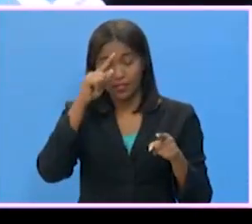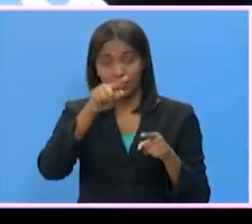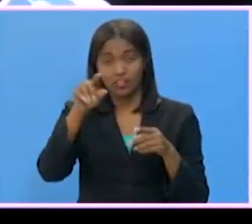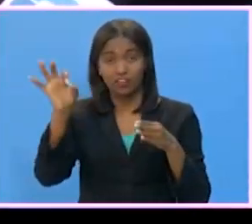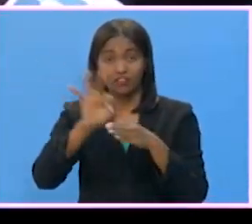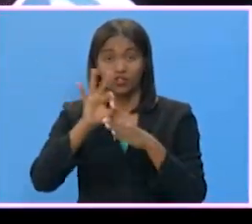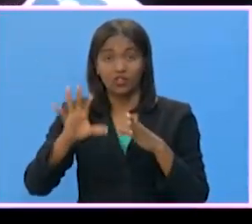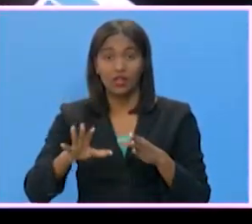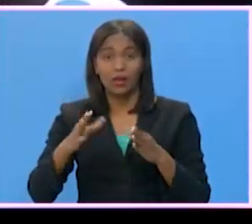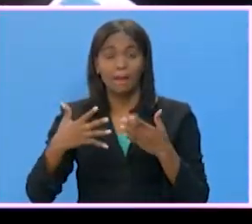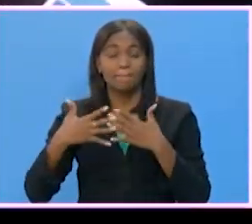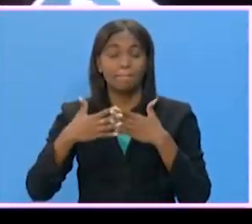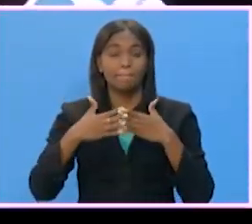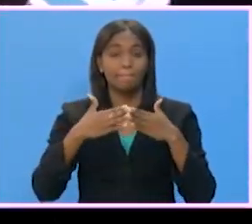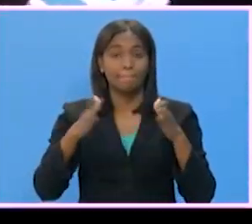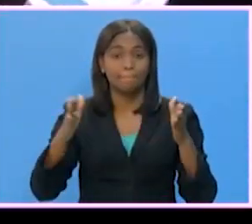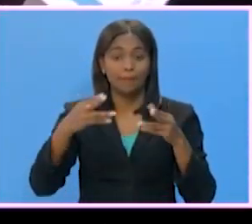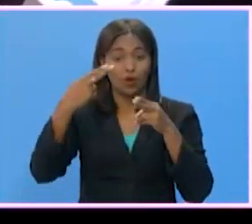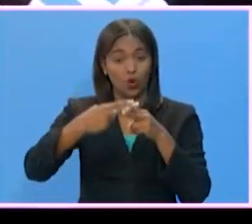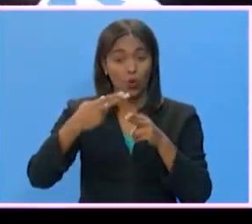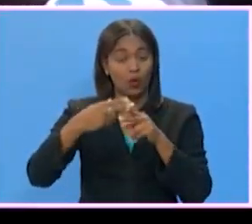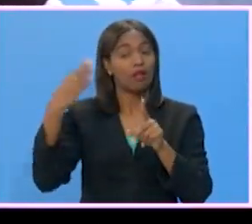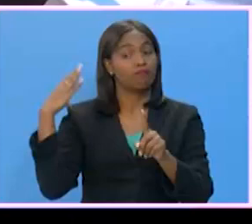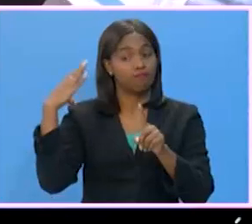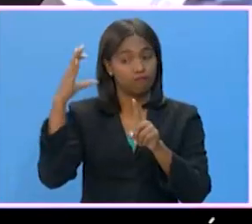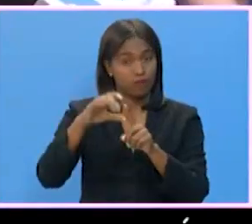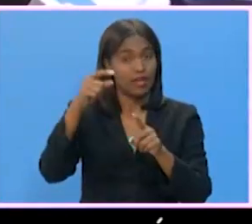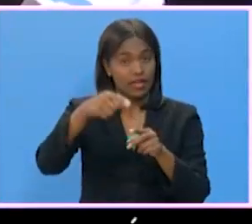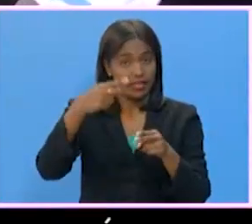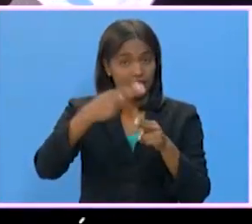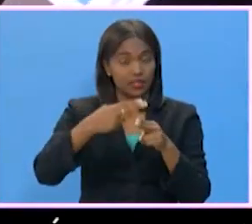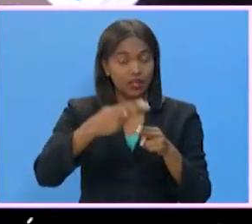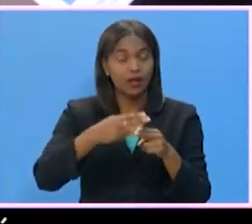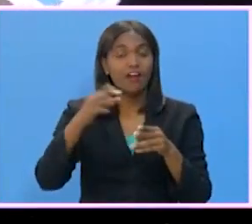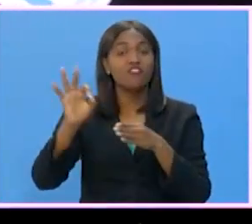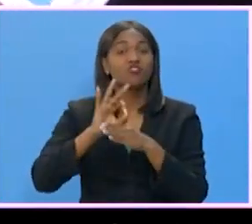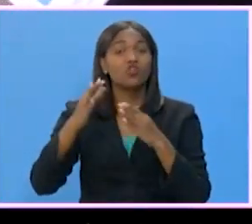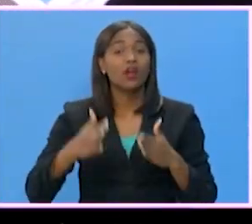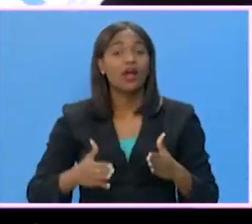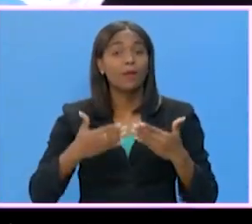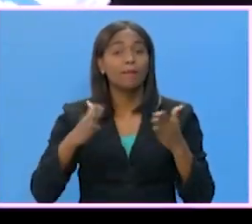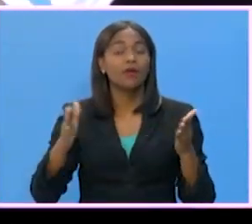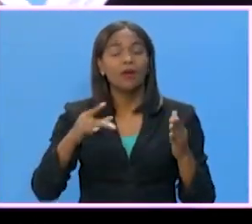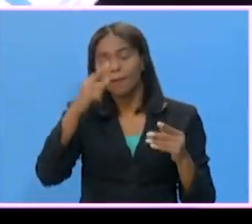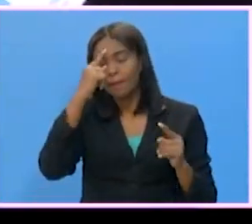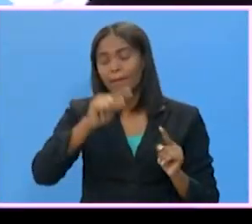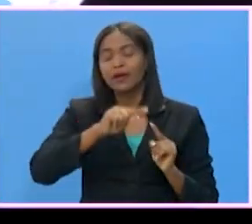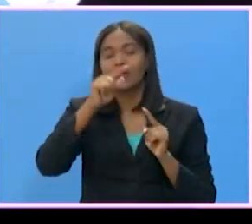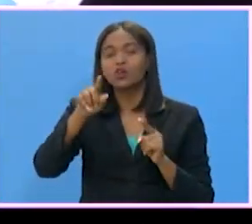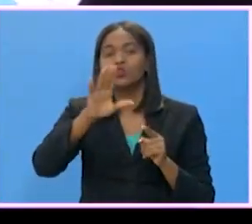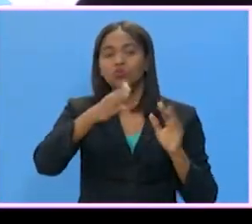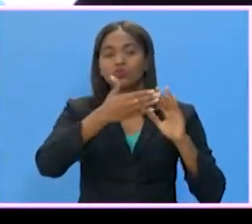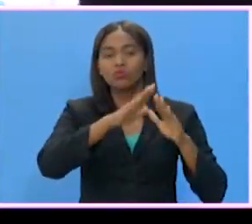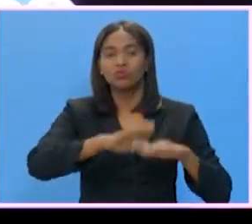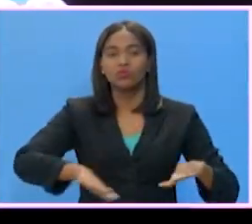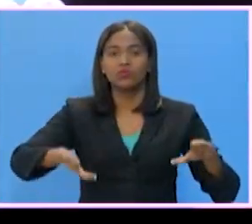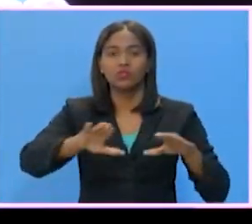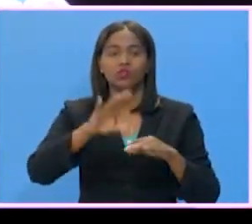funcionarios públicos, que el nombre lo dice, funcionarios públicos, vayan a su